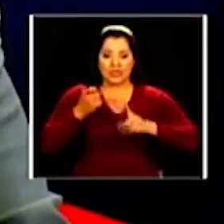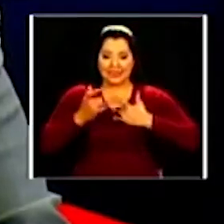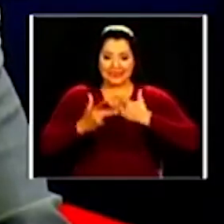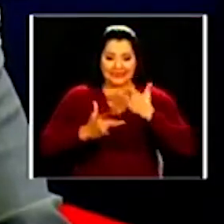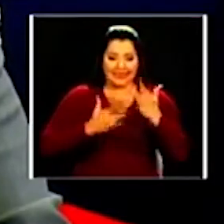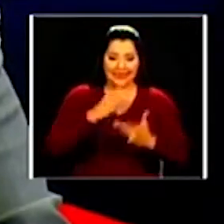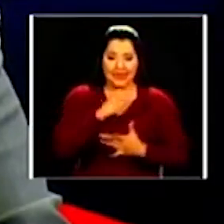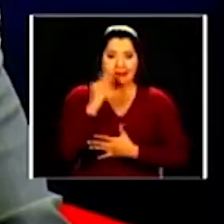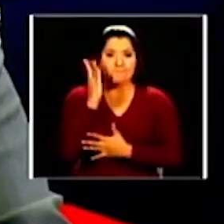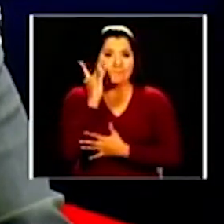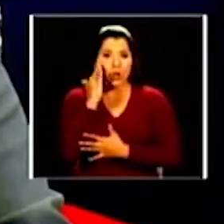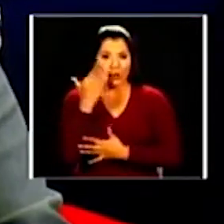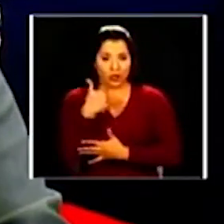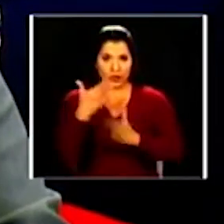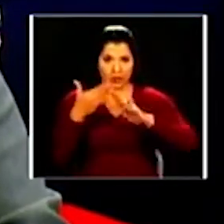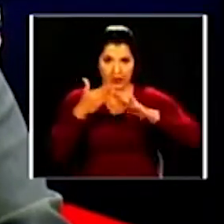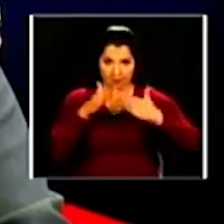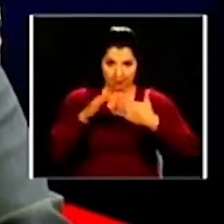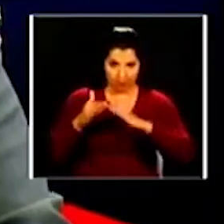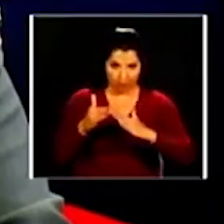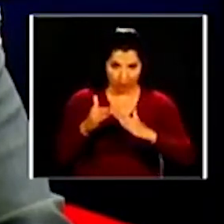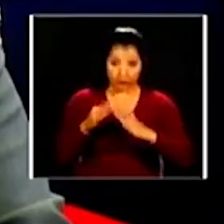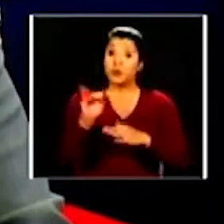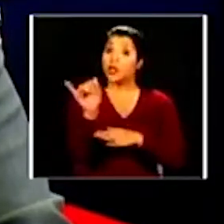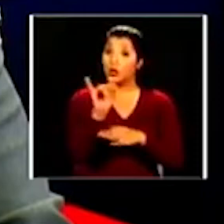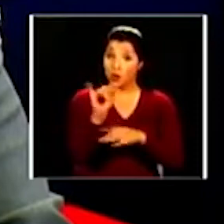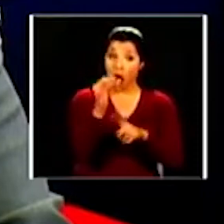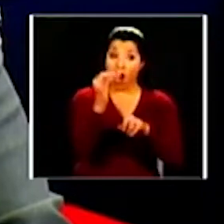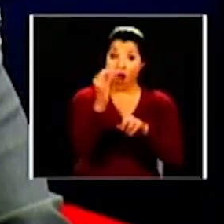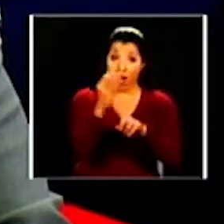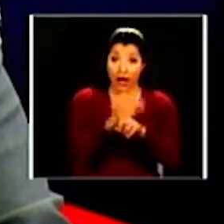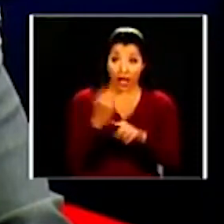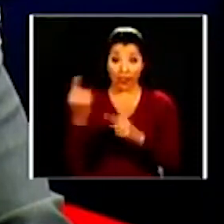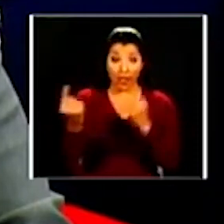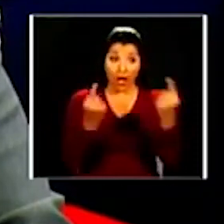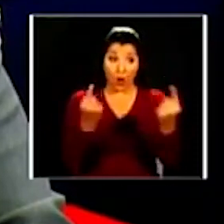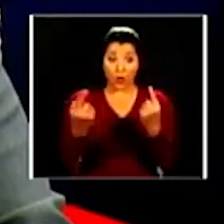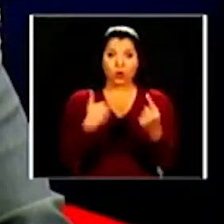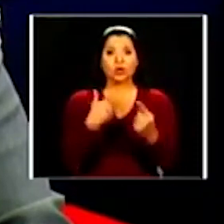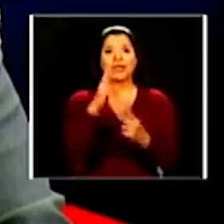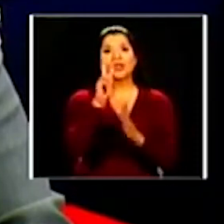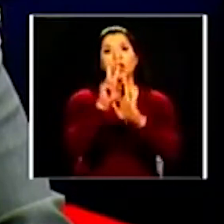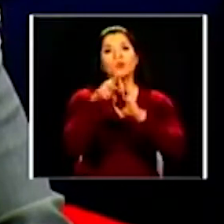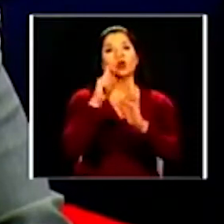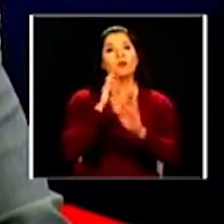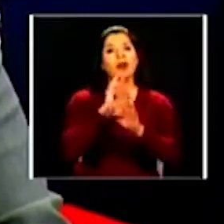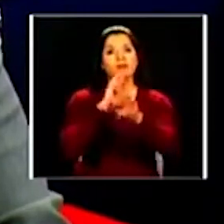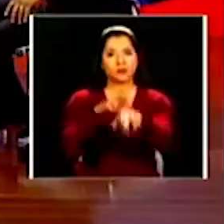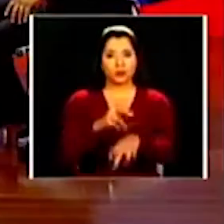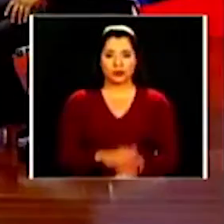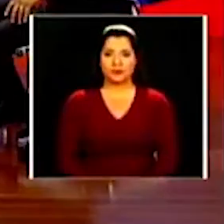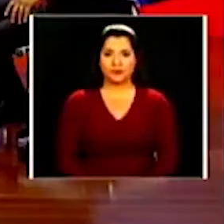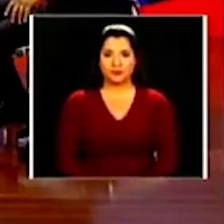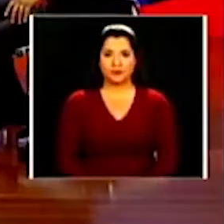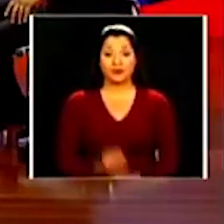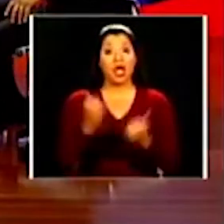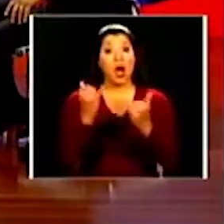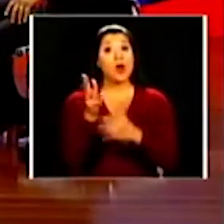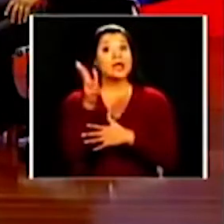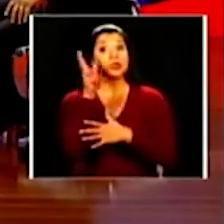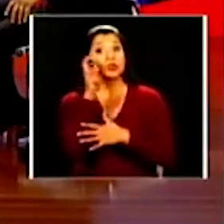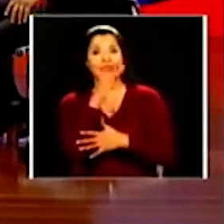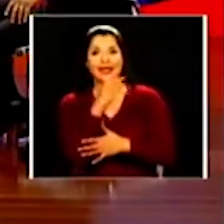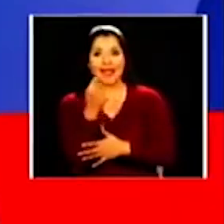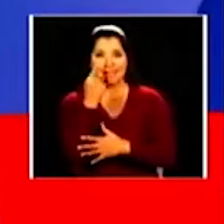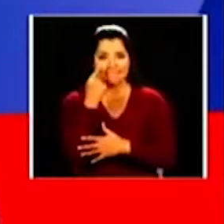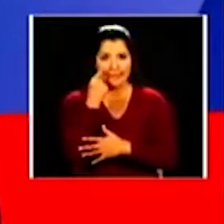de la ciudadanía. E igualmente, cada candidato tendrá 2 minutos para responderles. Vamos a escuchar y a ver en este momento la